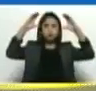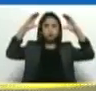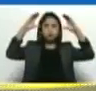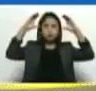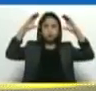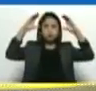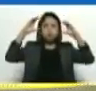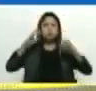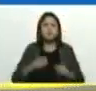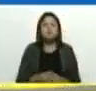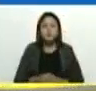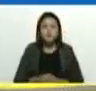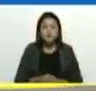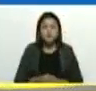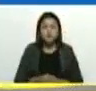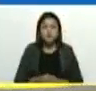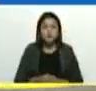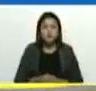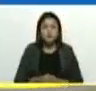en grande.